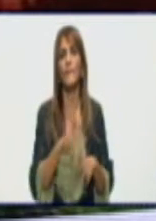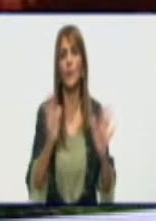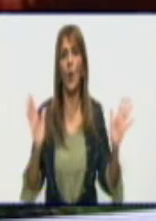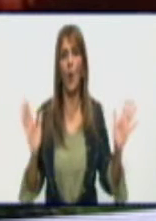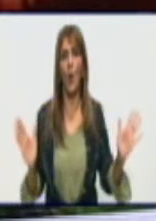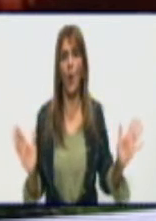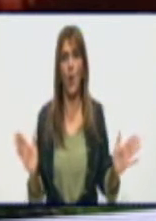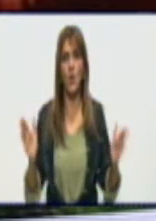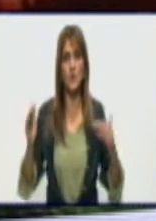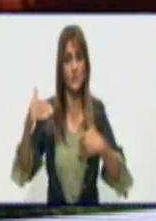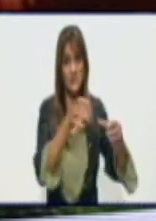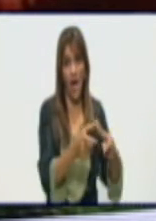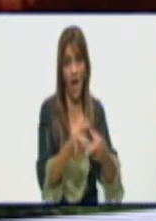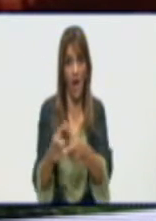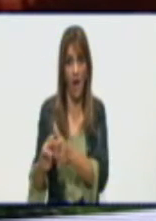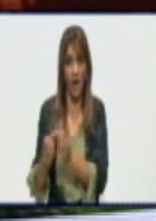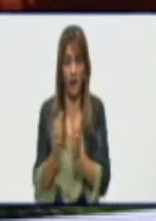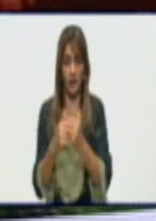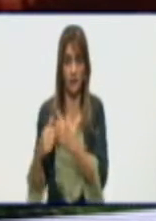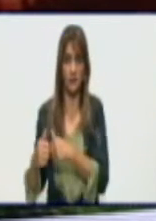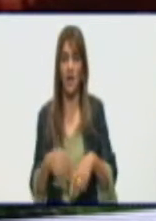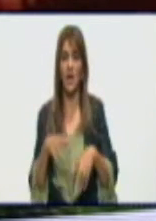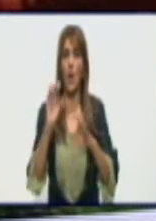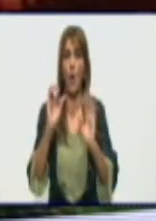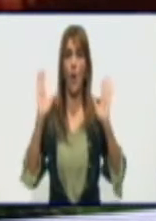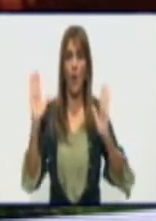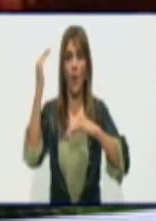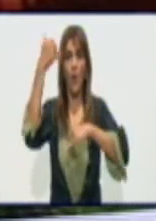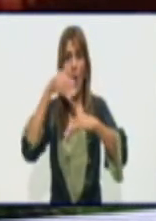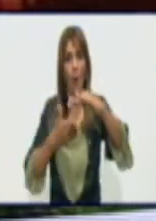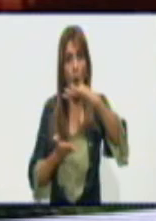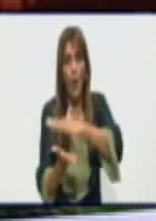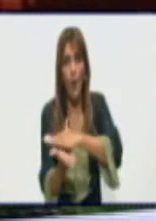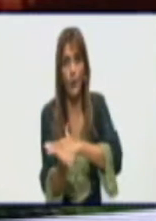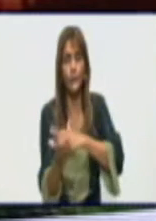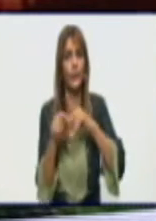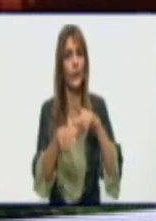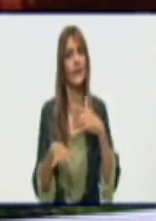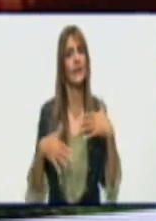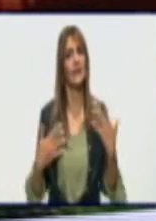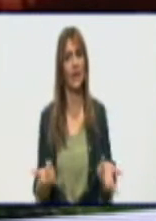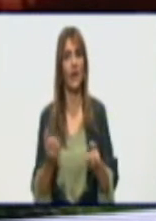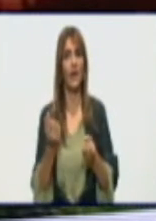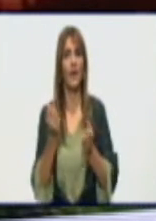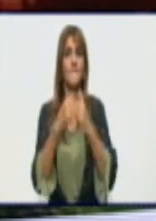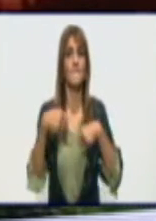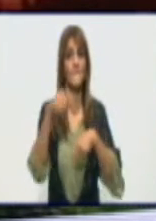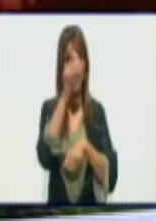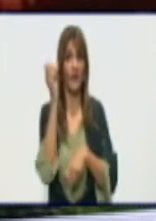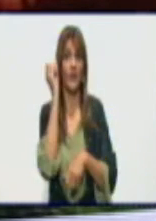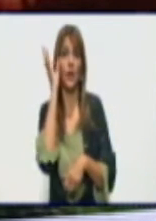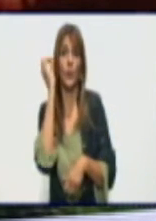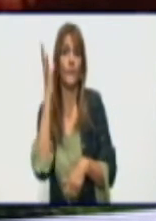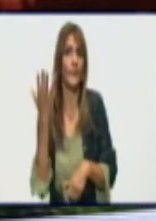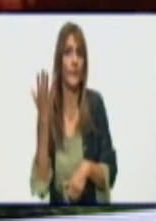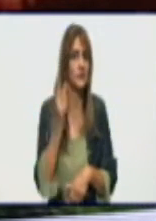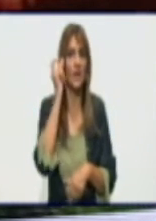que hoy muchos de ellos están trabajando gracias a la inventiva de los panaderos y de los mecánicos que tiene la